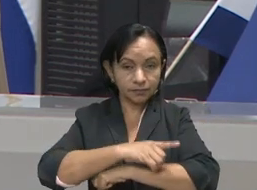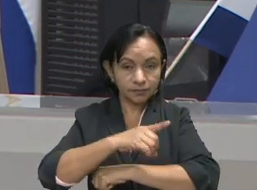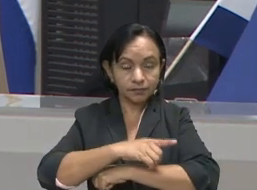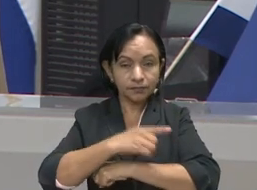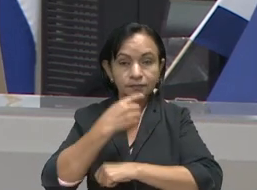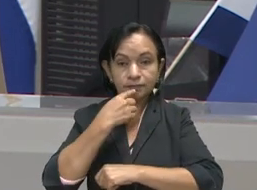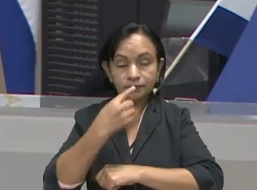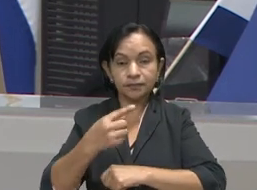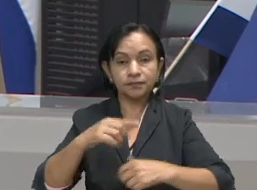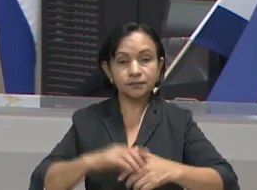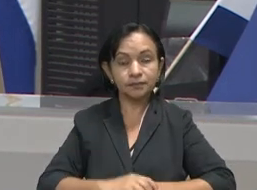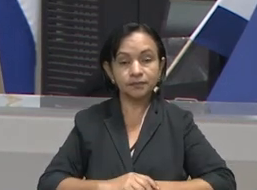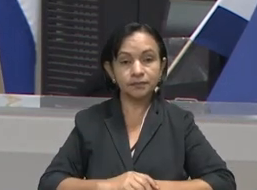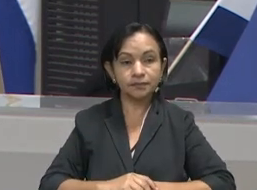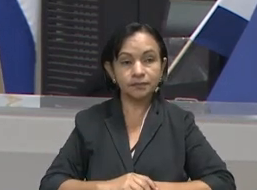comandante Daniel Ortega,